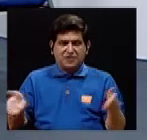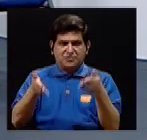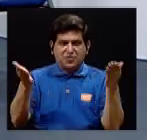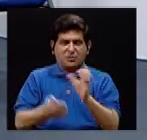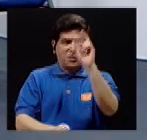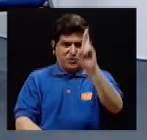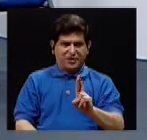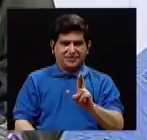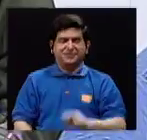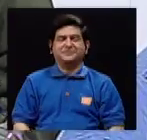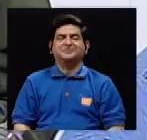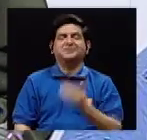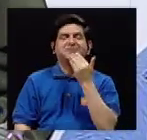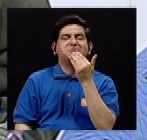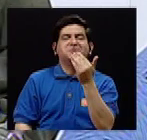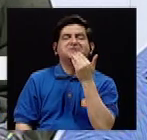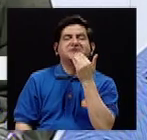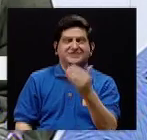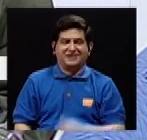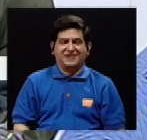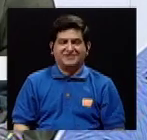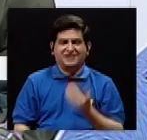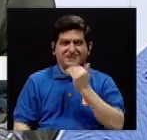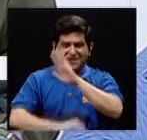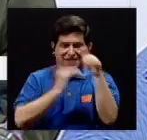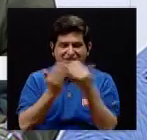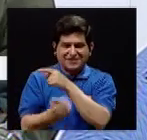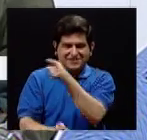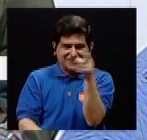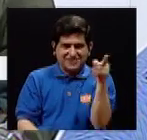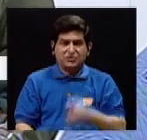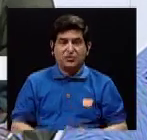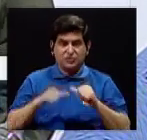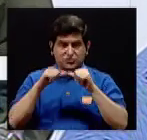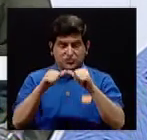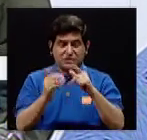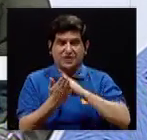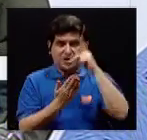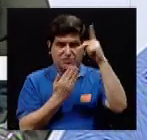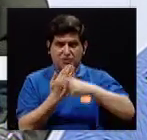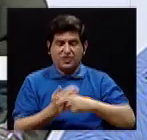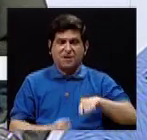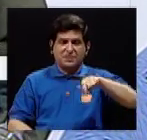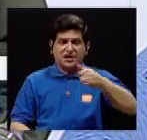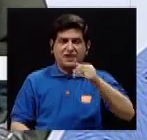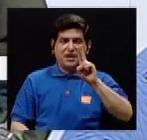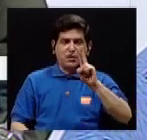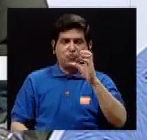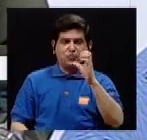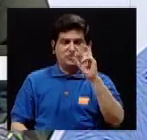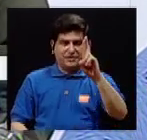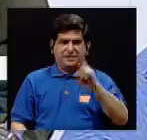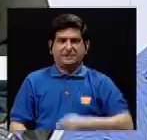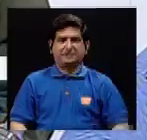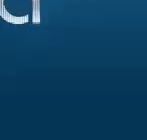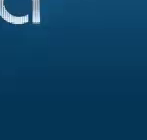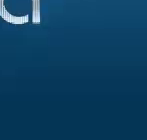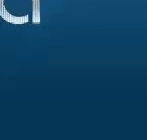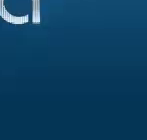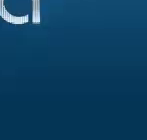promuevan aquí en Costa Rica Okay muchísimas gracias gracias a todas y todos ustedes continúen con la programación de canal